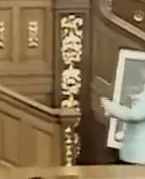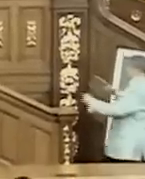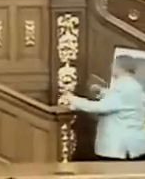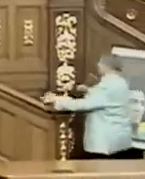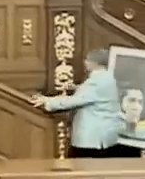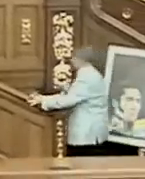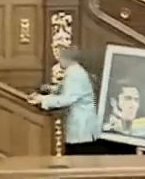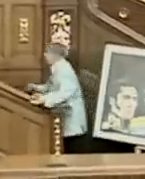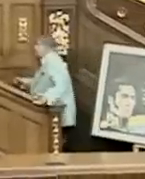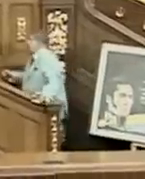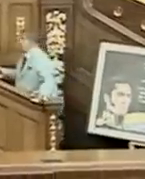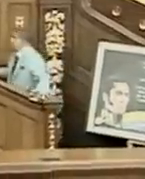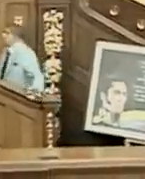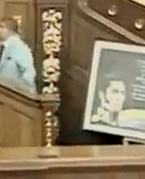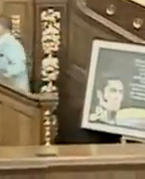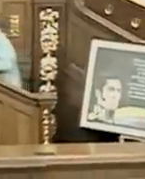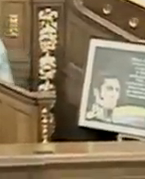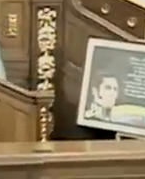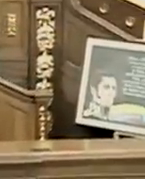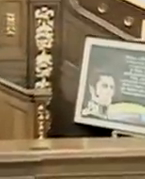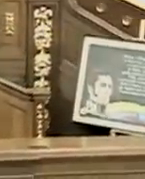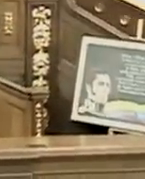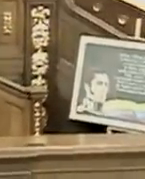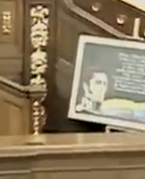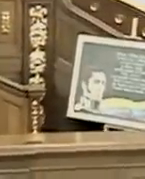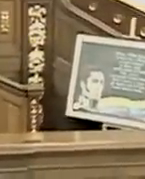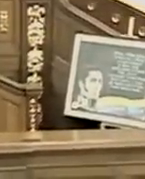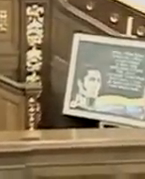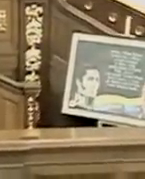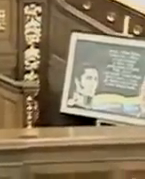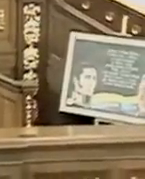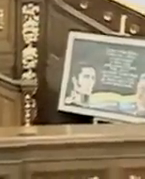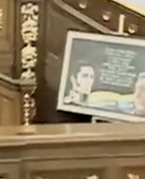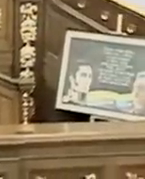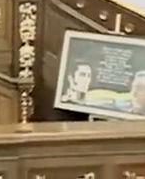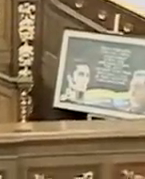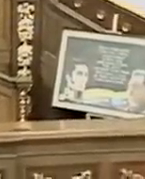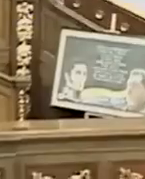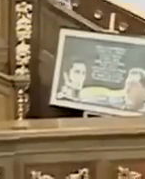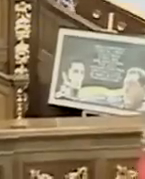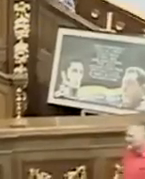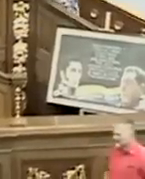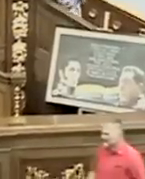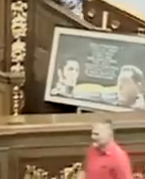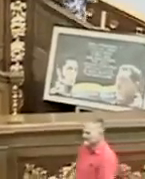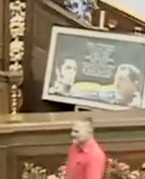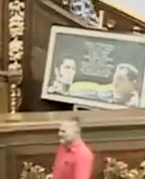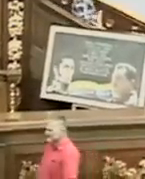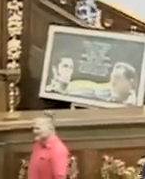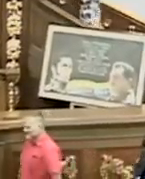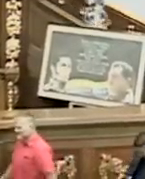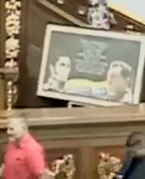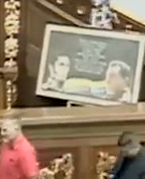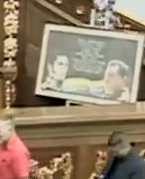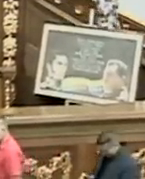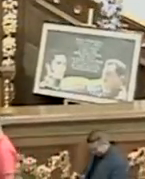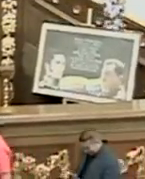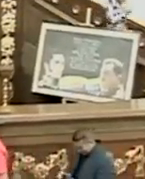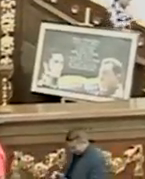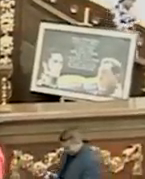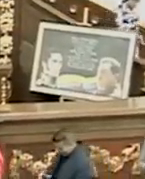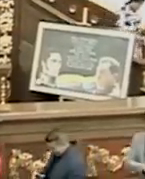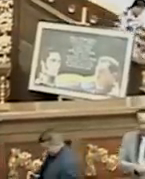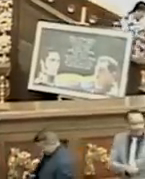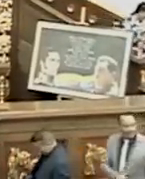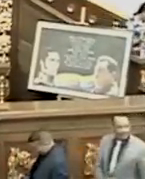De esta manera concluye la sesión ordinaria número 38 de hoy, 13 de julio de 2023. En la cual se cumplieron todos los